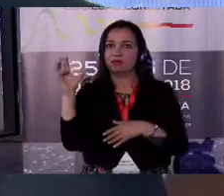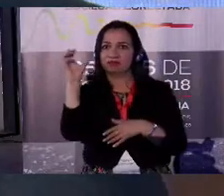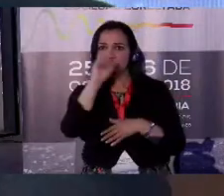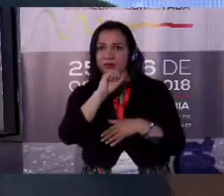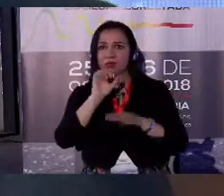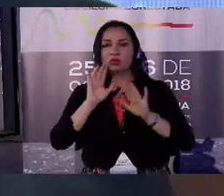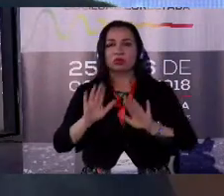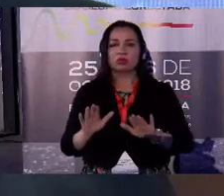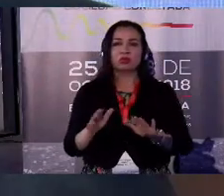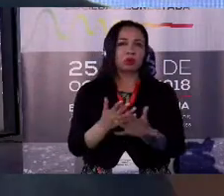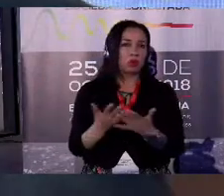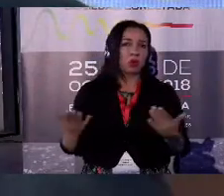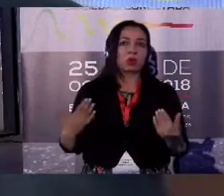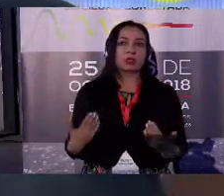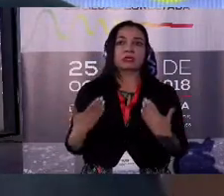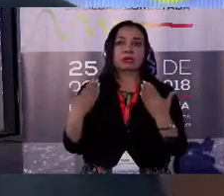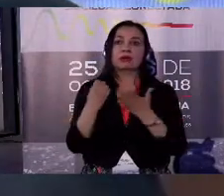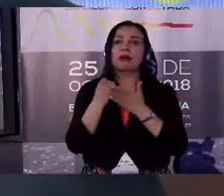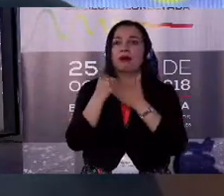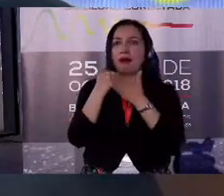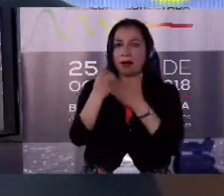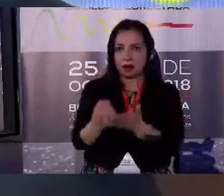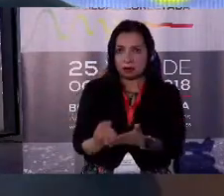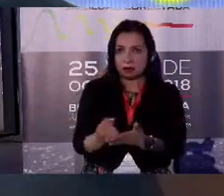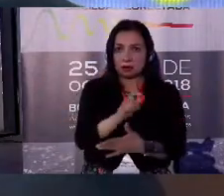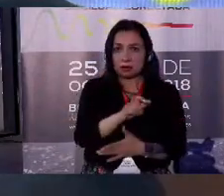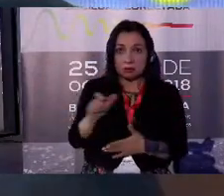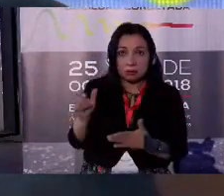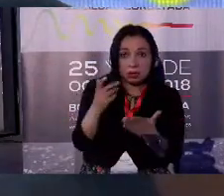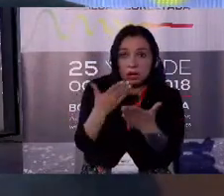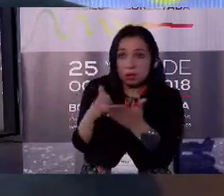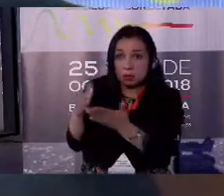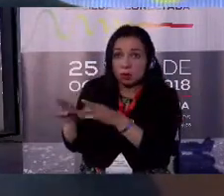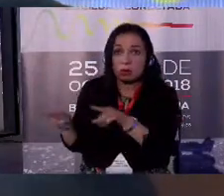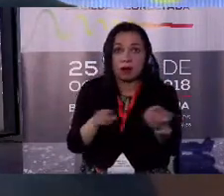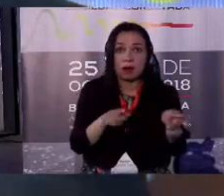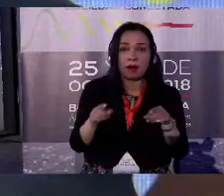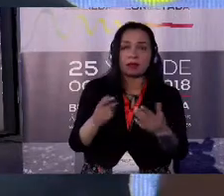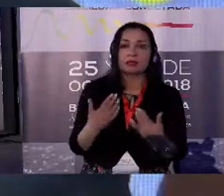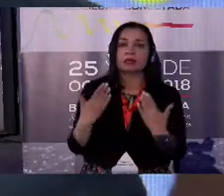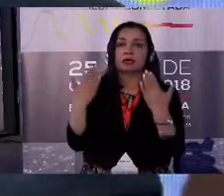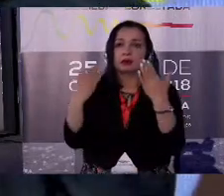Todos son beneficios que le estamos trasladando a los consumidores.